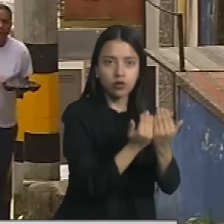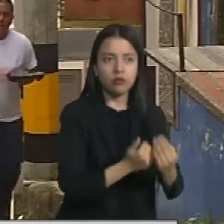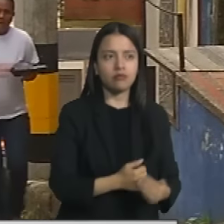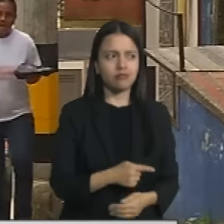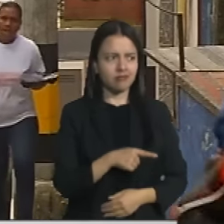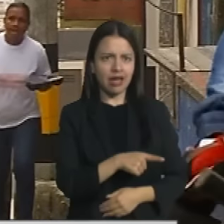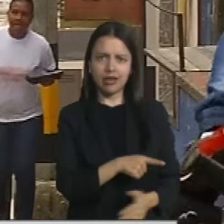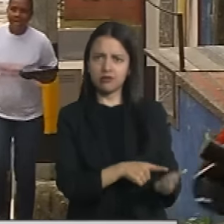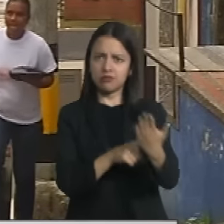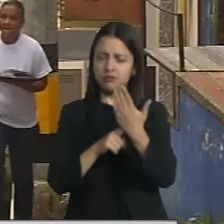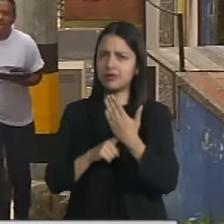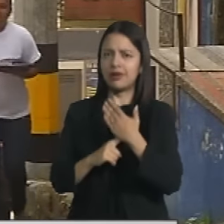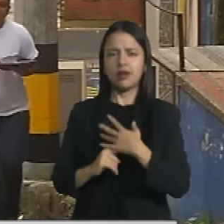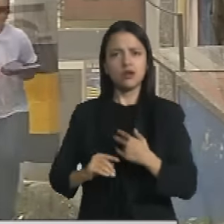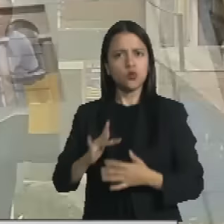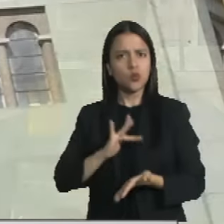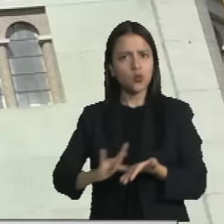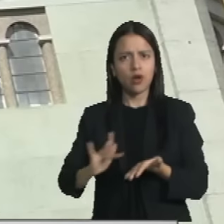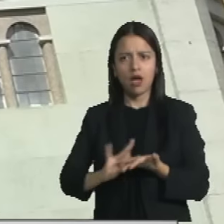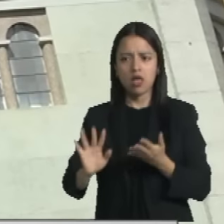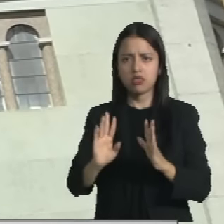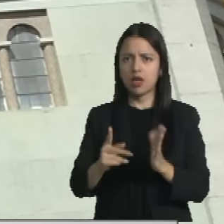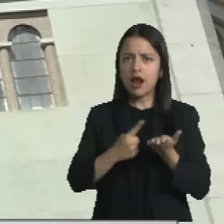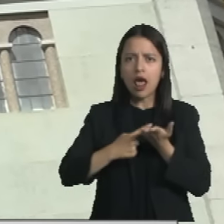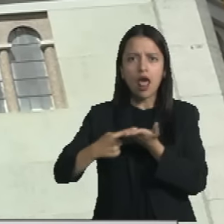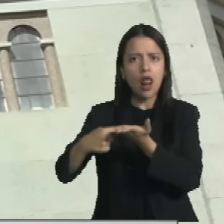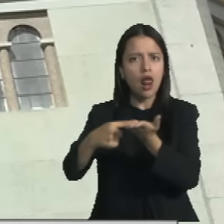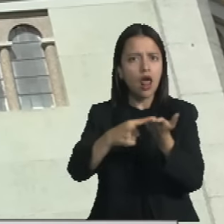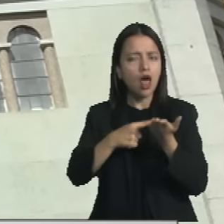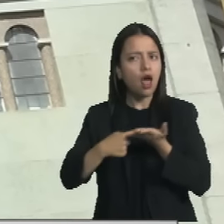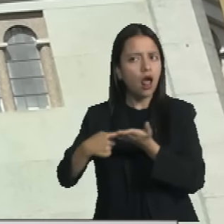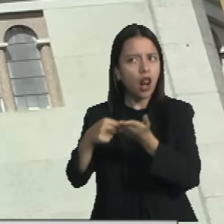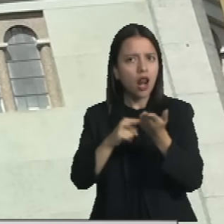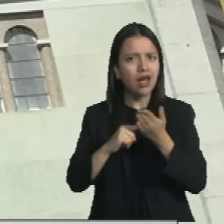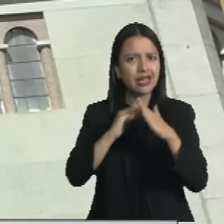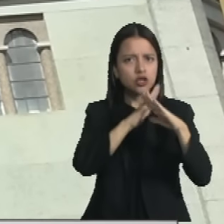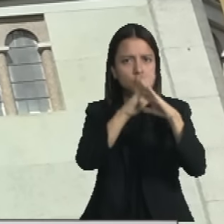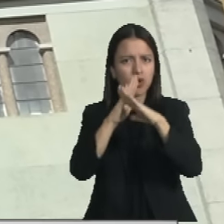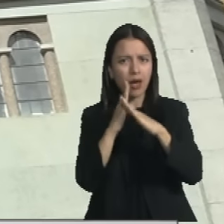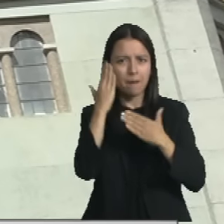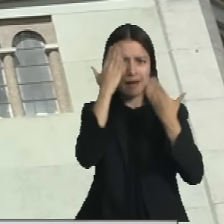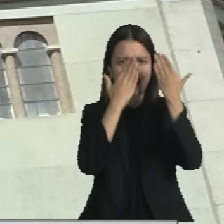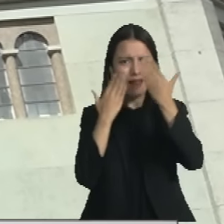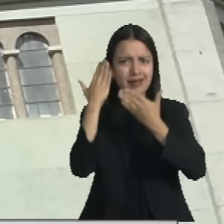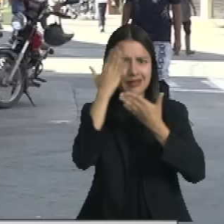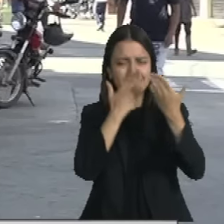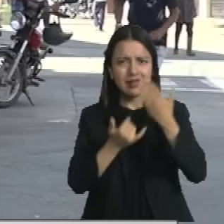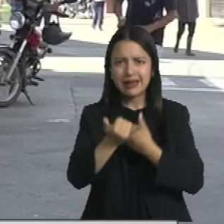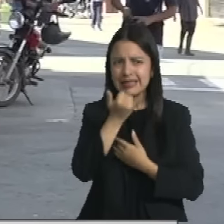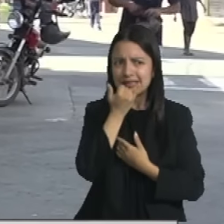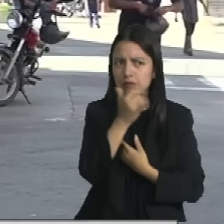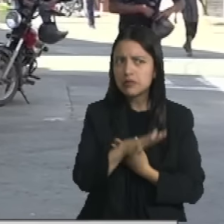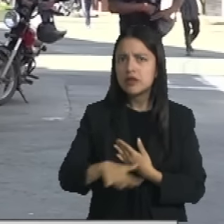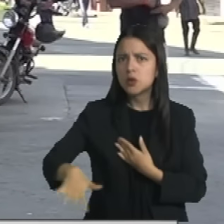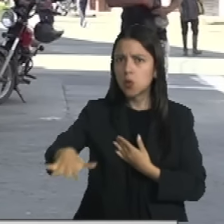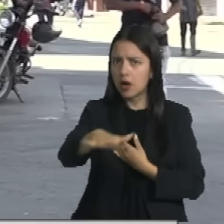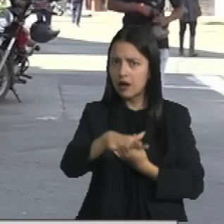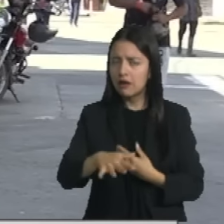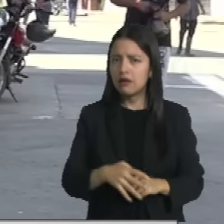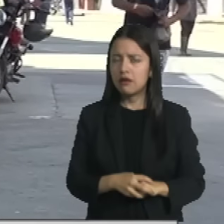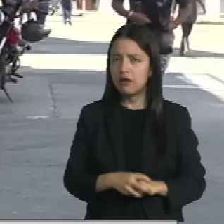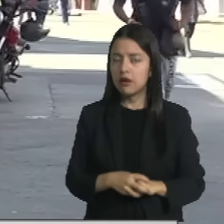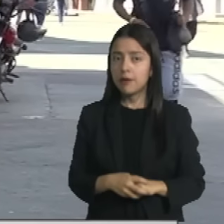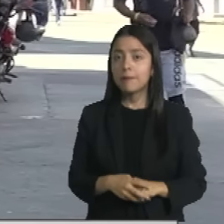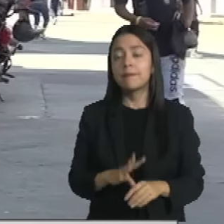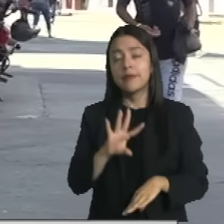extraordinario de seguridad en el municipio, mirando cómo estaba el tema de orden público y qué medidas tomar. Y dio también lugar a